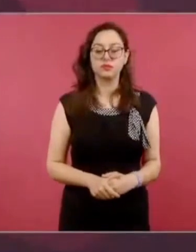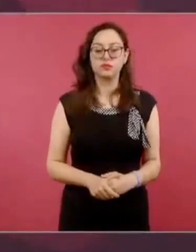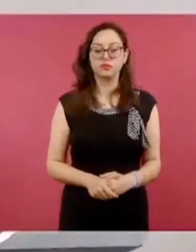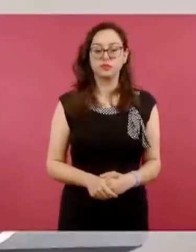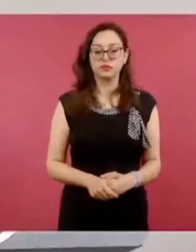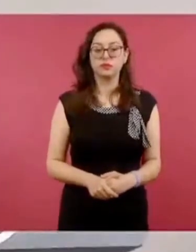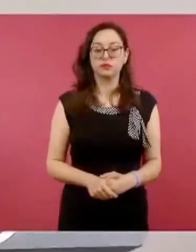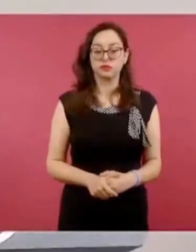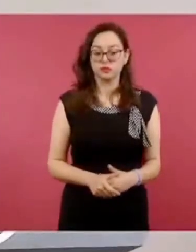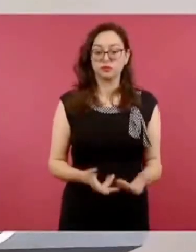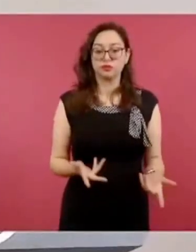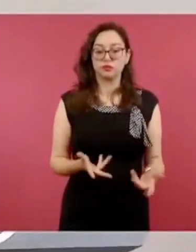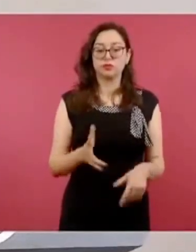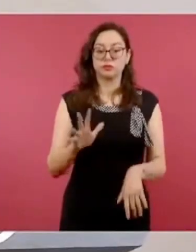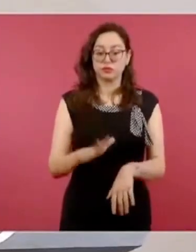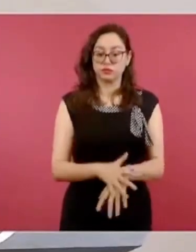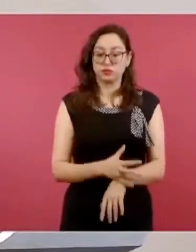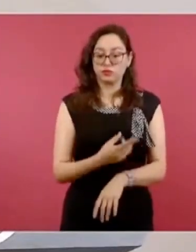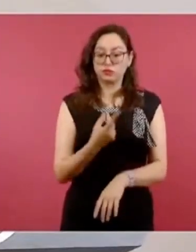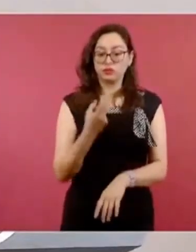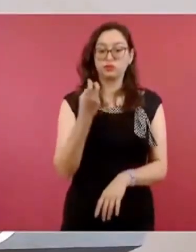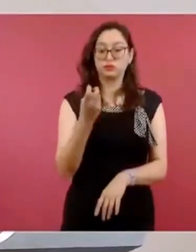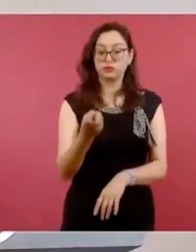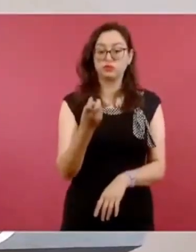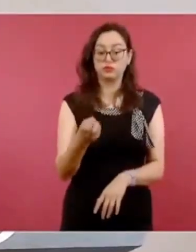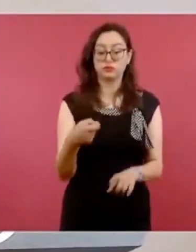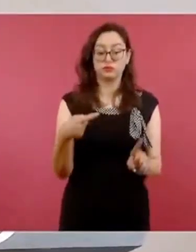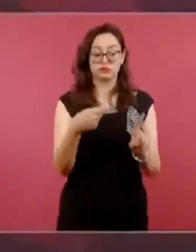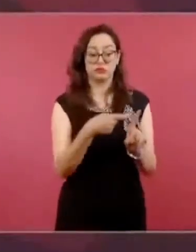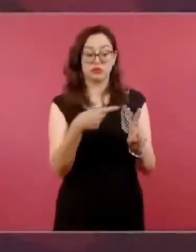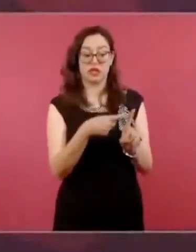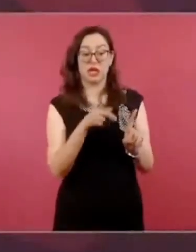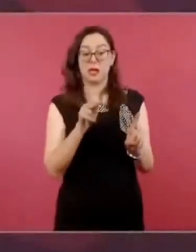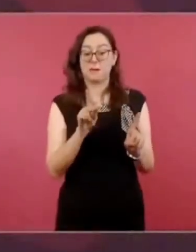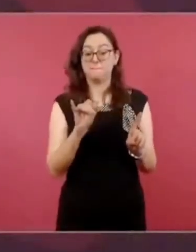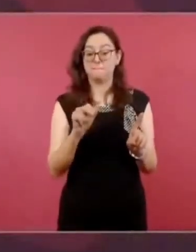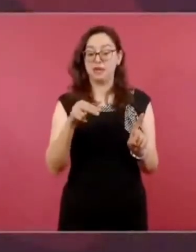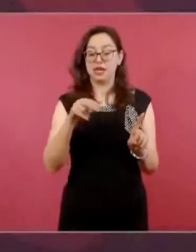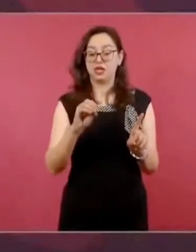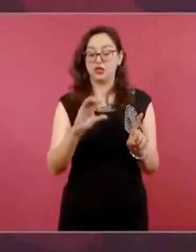ese golpe de Estado, lo que hizo Pinochet, esa es una mancha